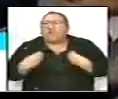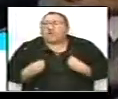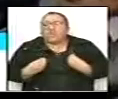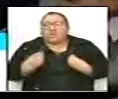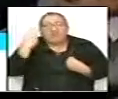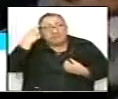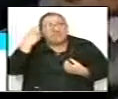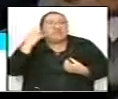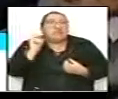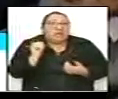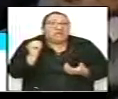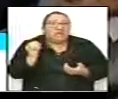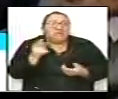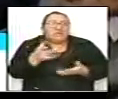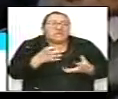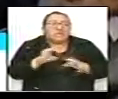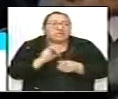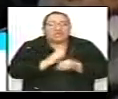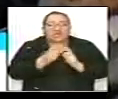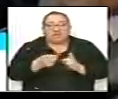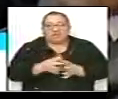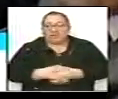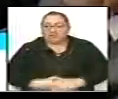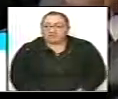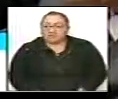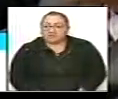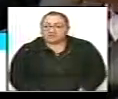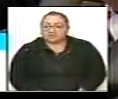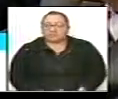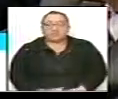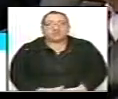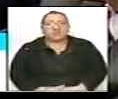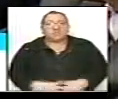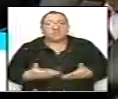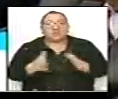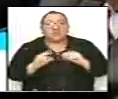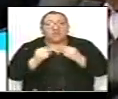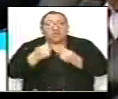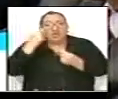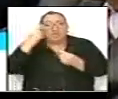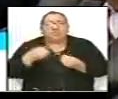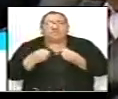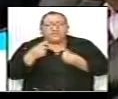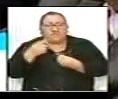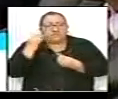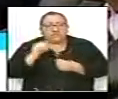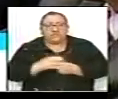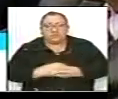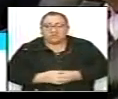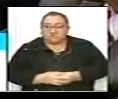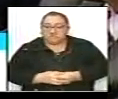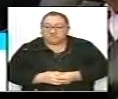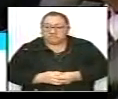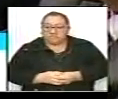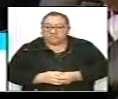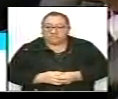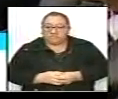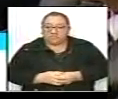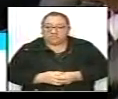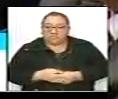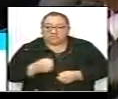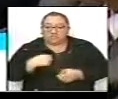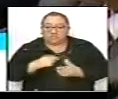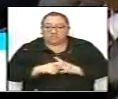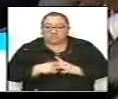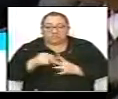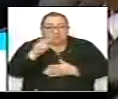surgió la idea de hacer estas elecciones primarias abiertas a los partidos políticos? Porque cuando yo comienzo a